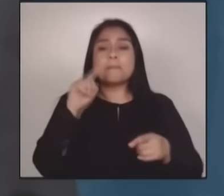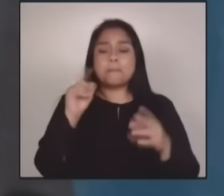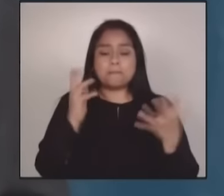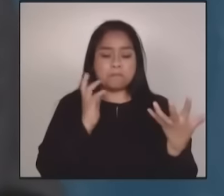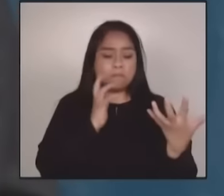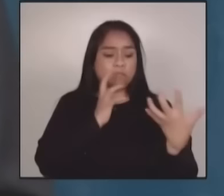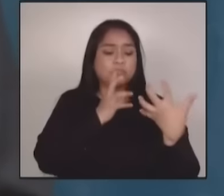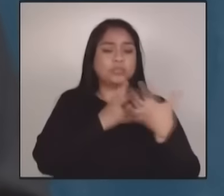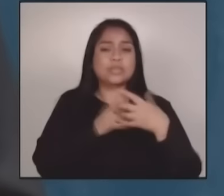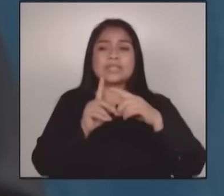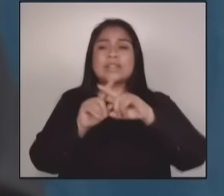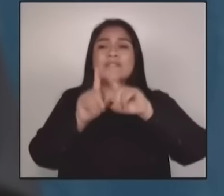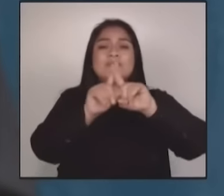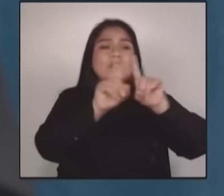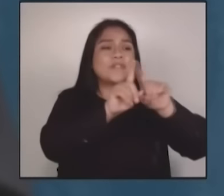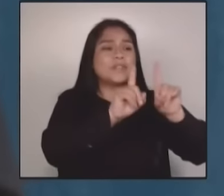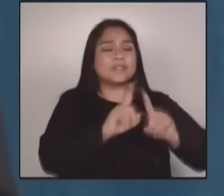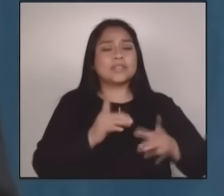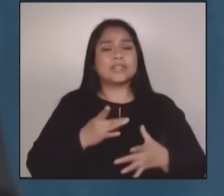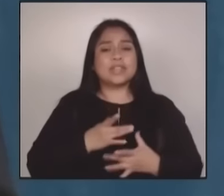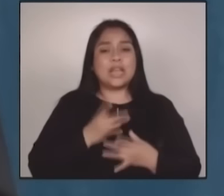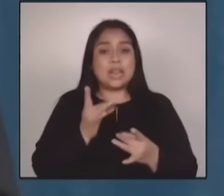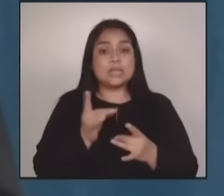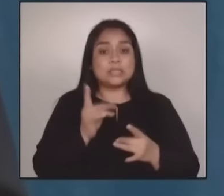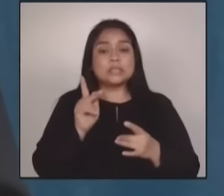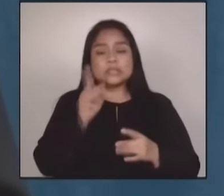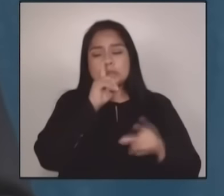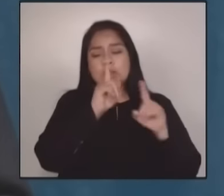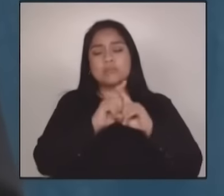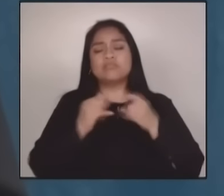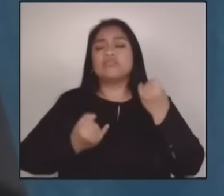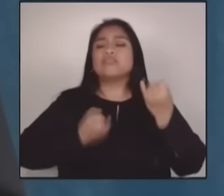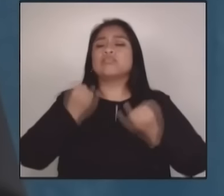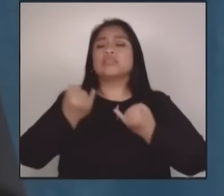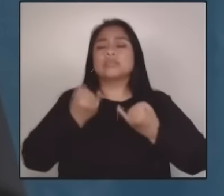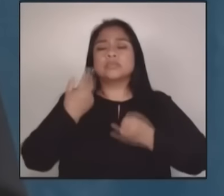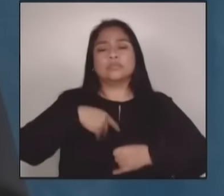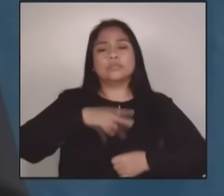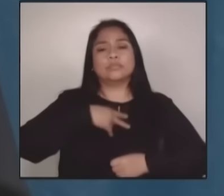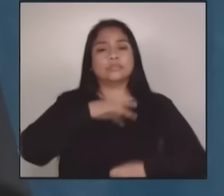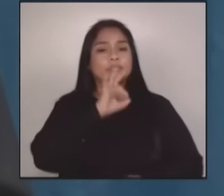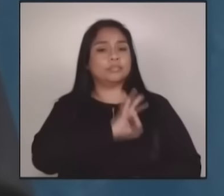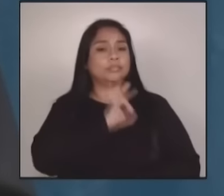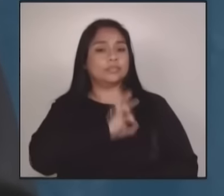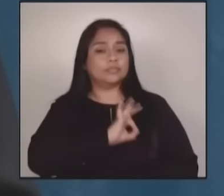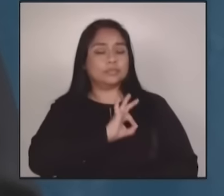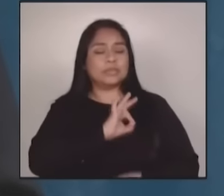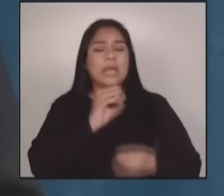la diversidad de intereses y aspiraciones de nuestra sociedad